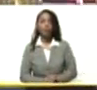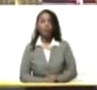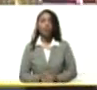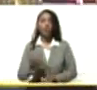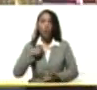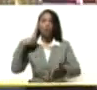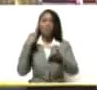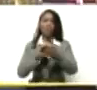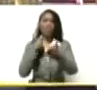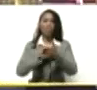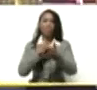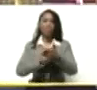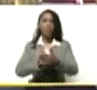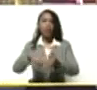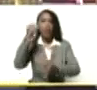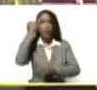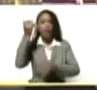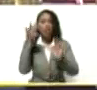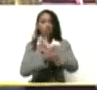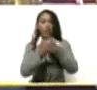Insisto en esta idea.